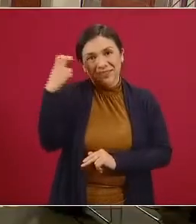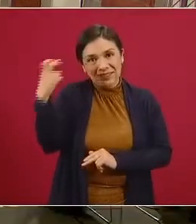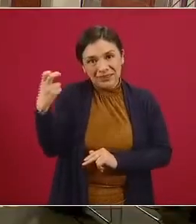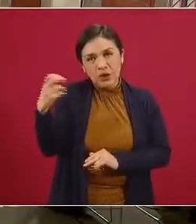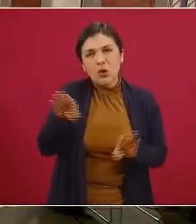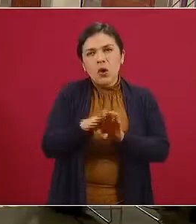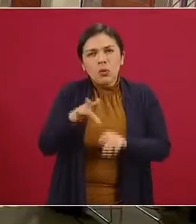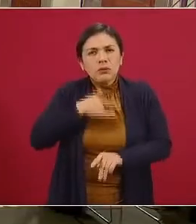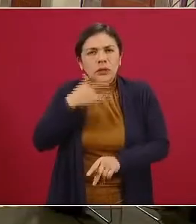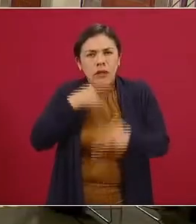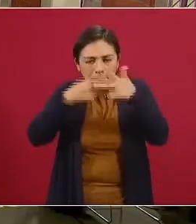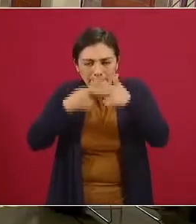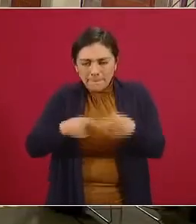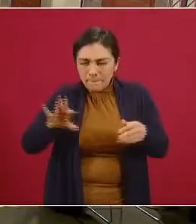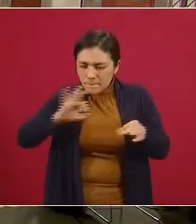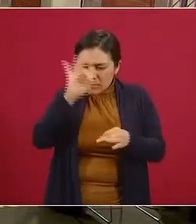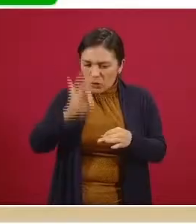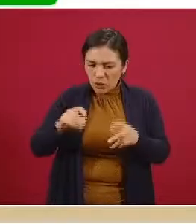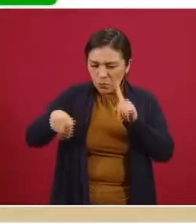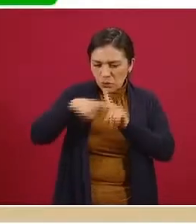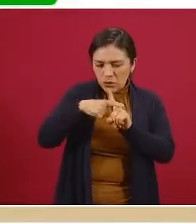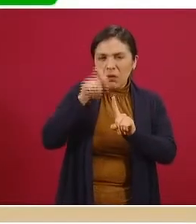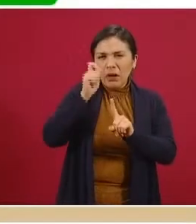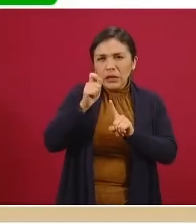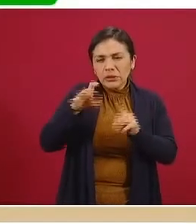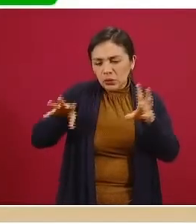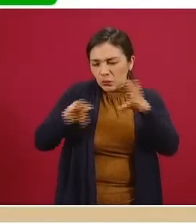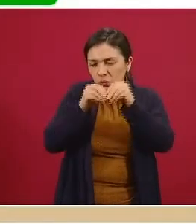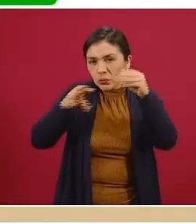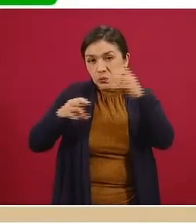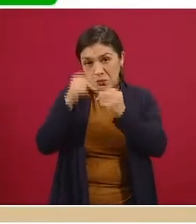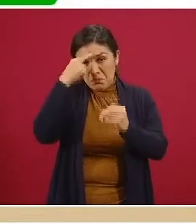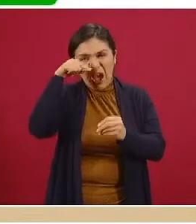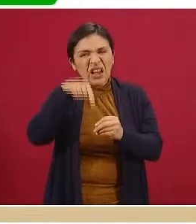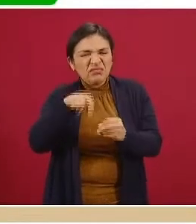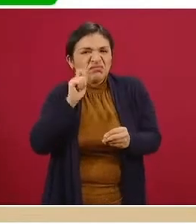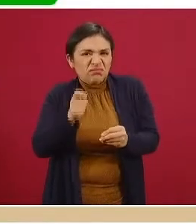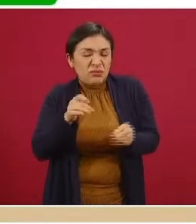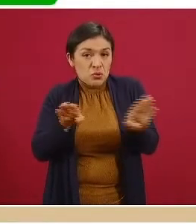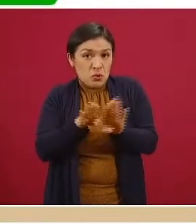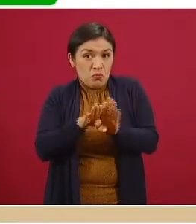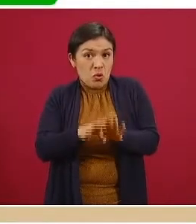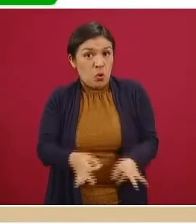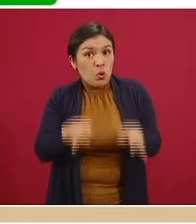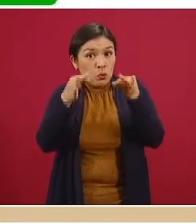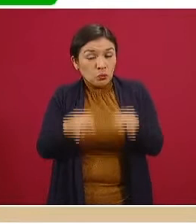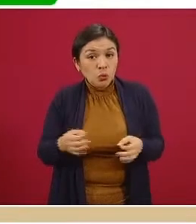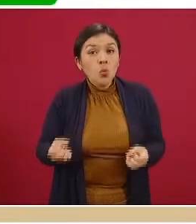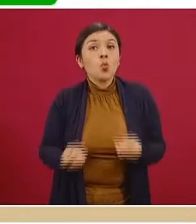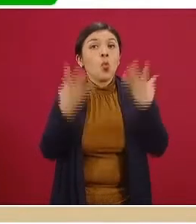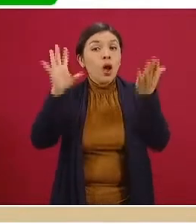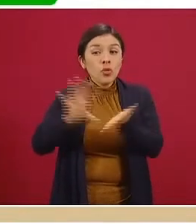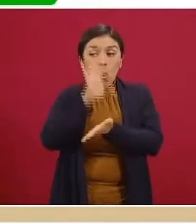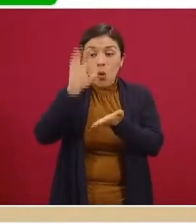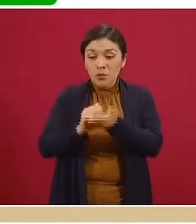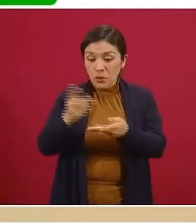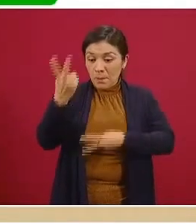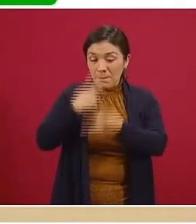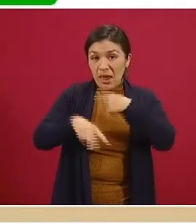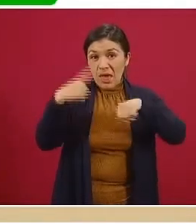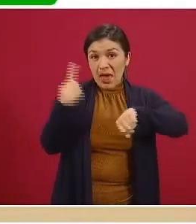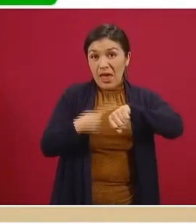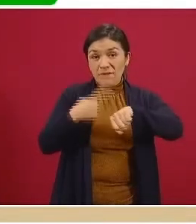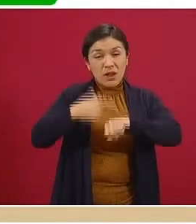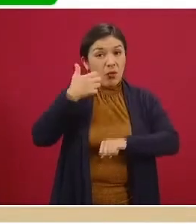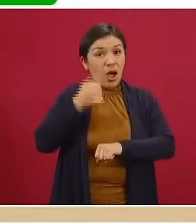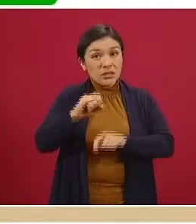estimación de utilizar los porcentajes de positividad no tiene como objetivo estimar la carga total de enfermedad en